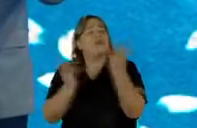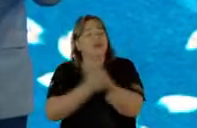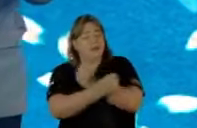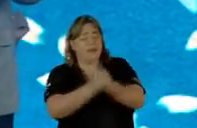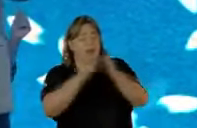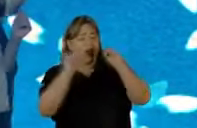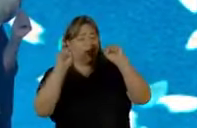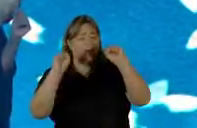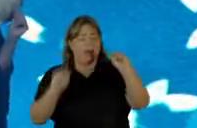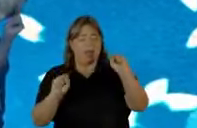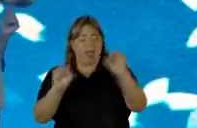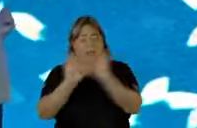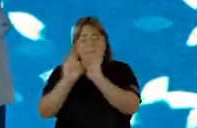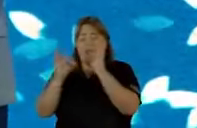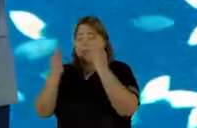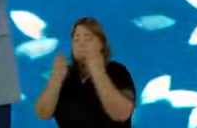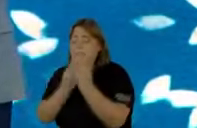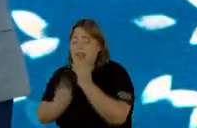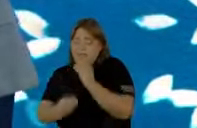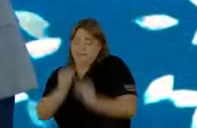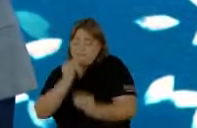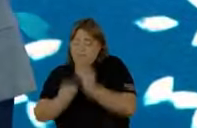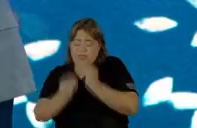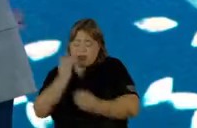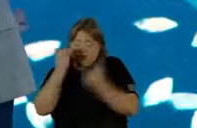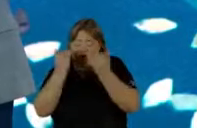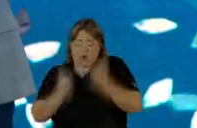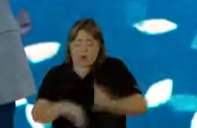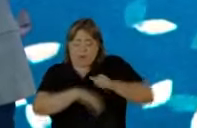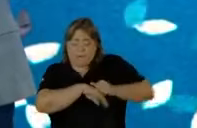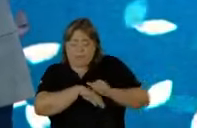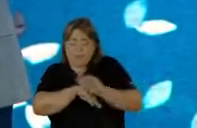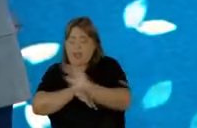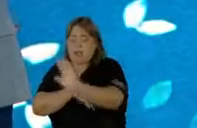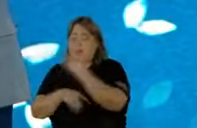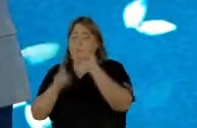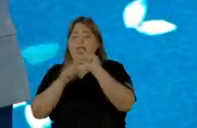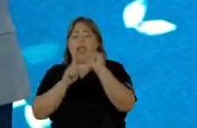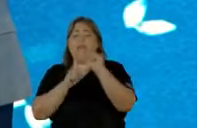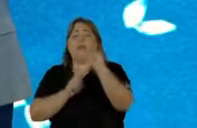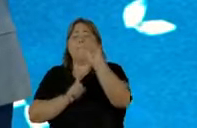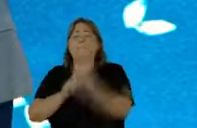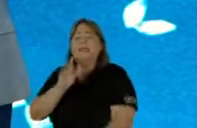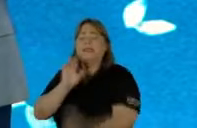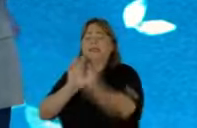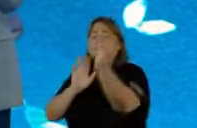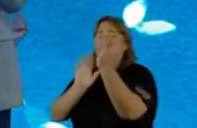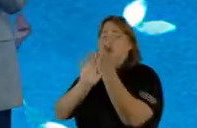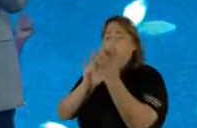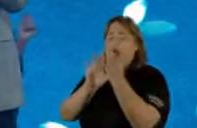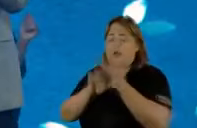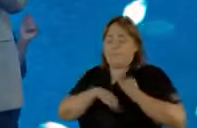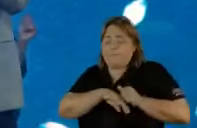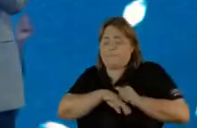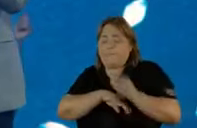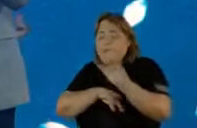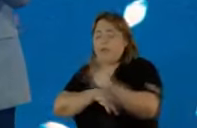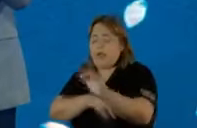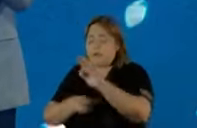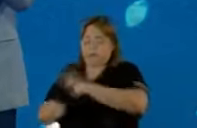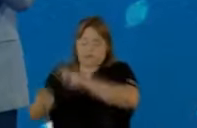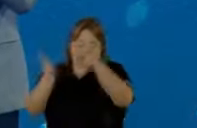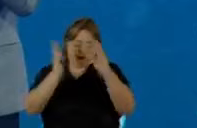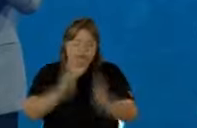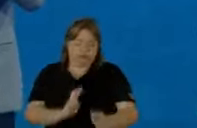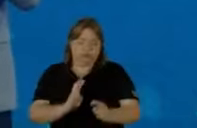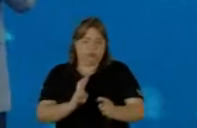familia que no está restaurada, yo envío una palabra. Alguien se conecta en esta hora, envío una palabra de restauración,